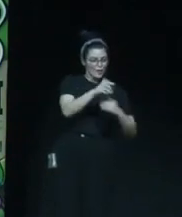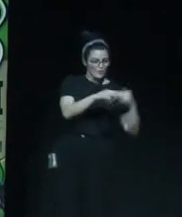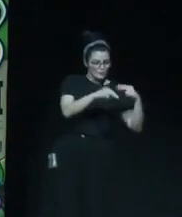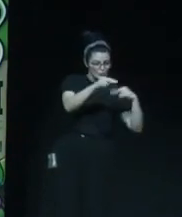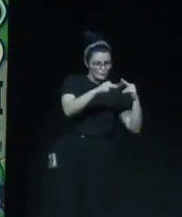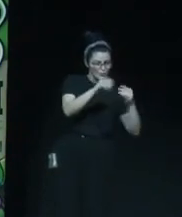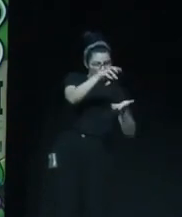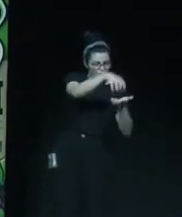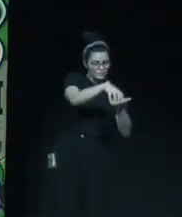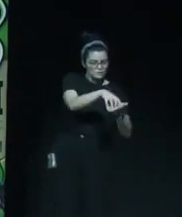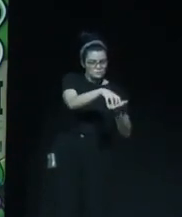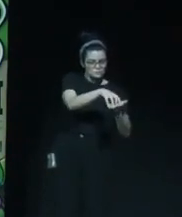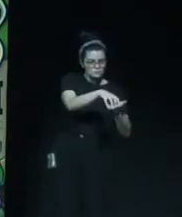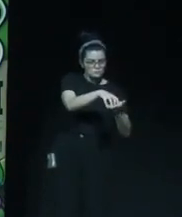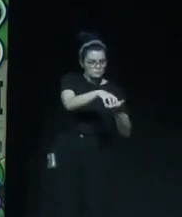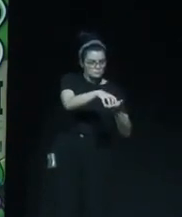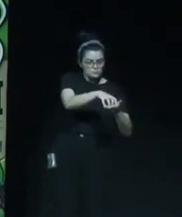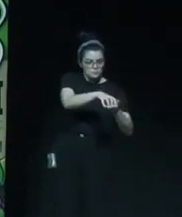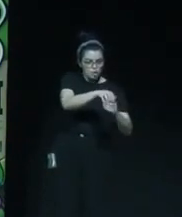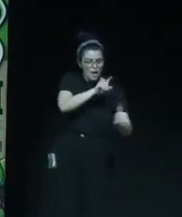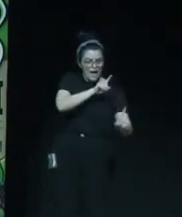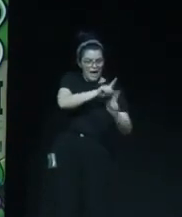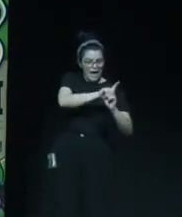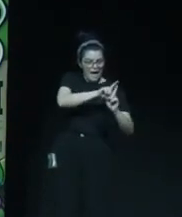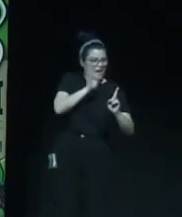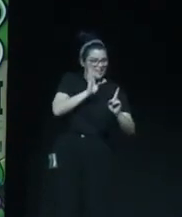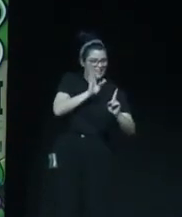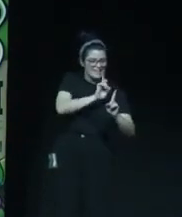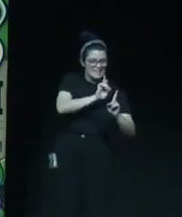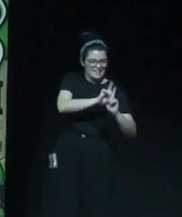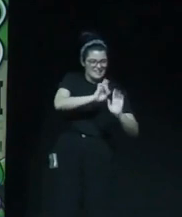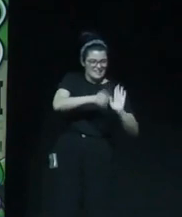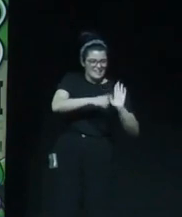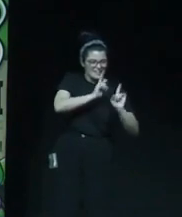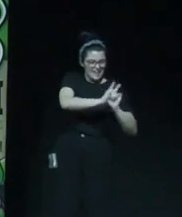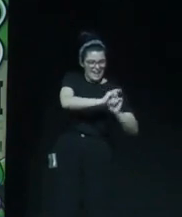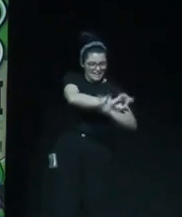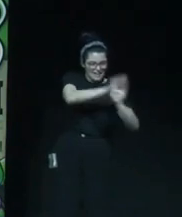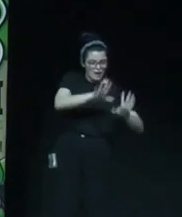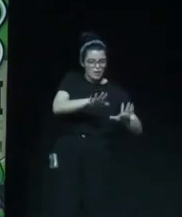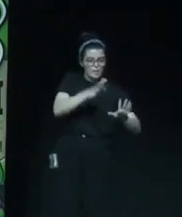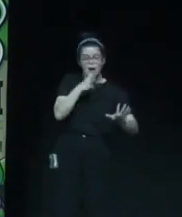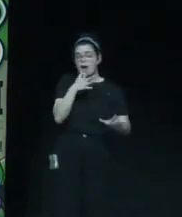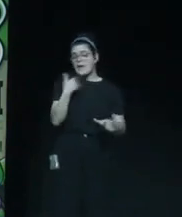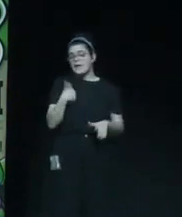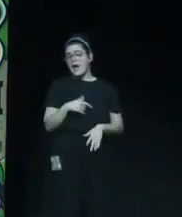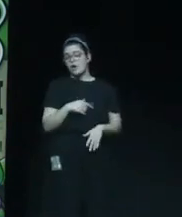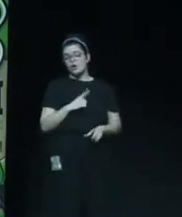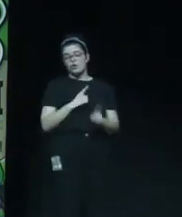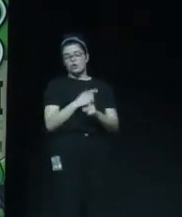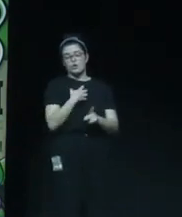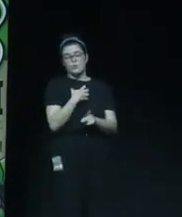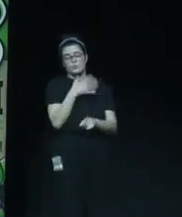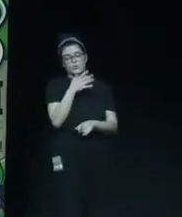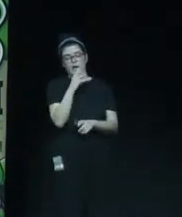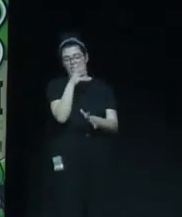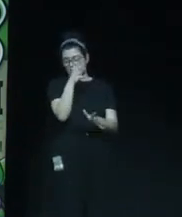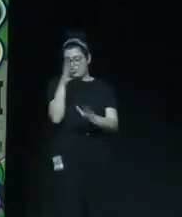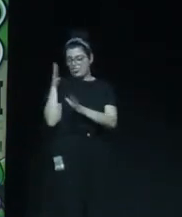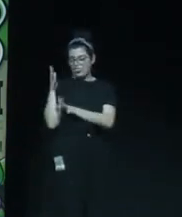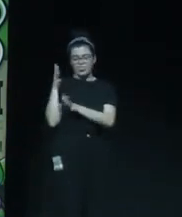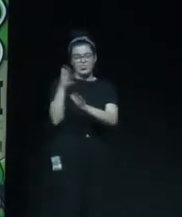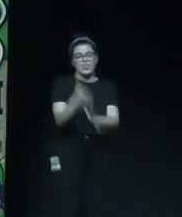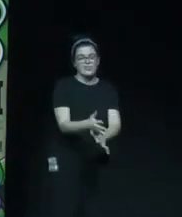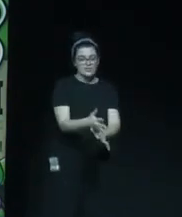manera absolutamente ilegal. Pero ahora no hemos podido ir contra ellos porque han pasado más de 10 años y ya el delito está